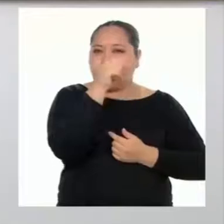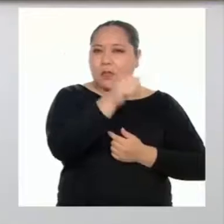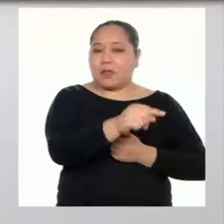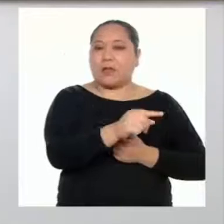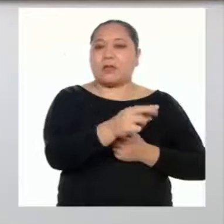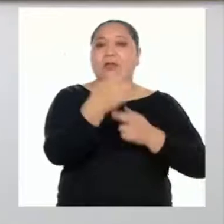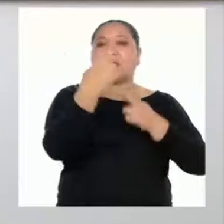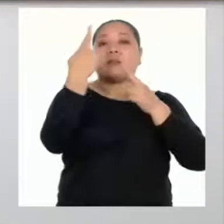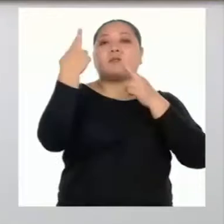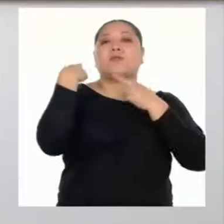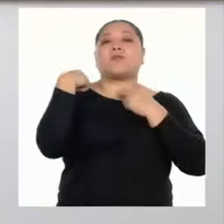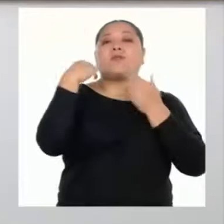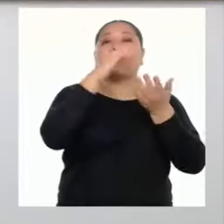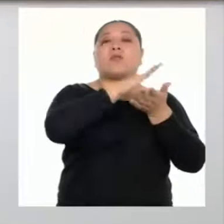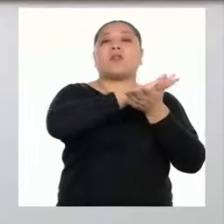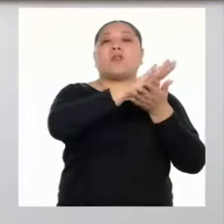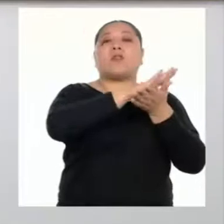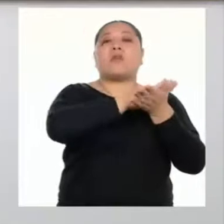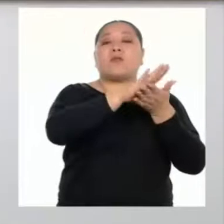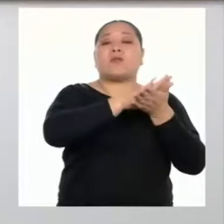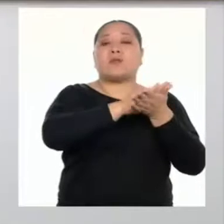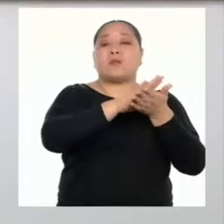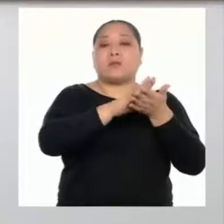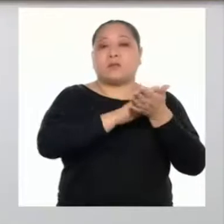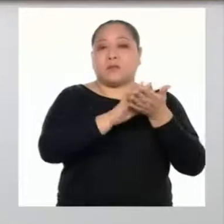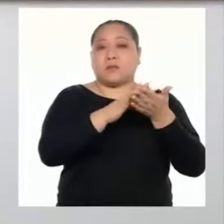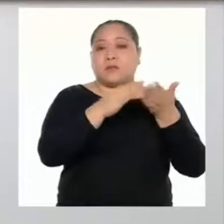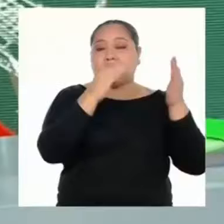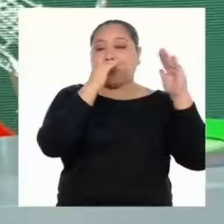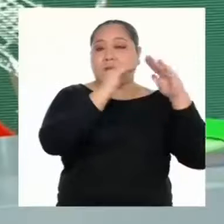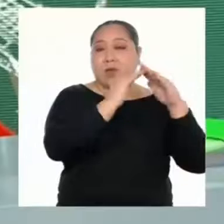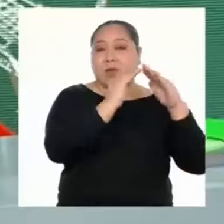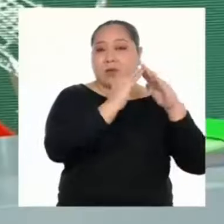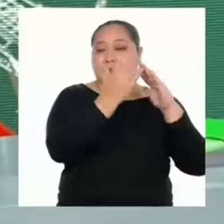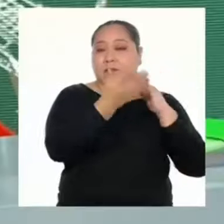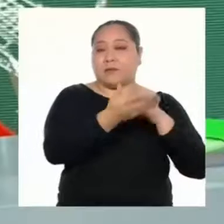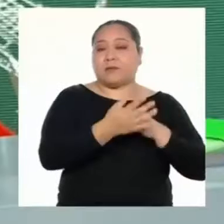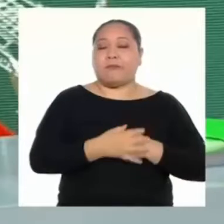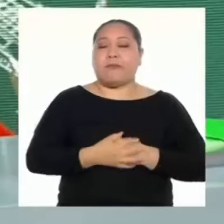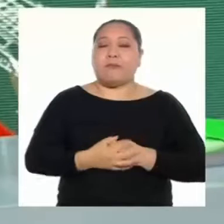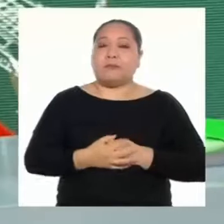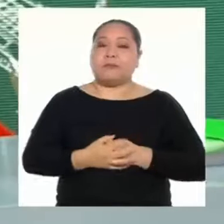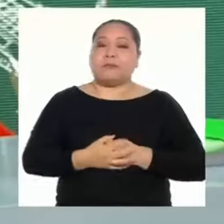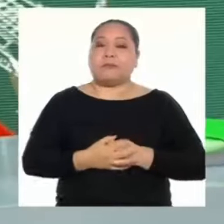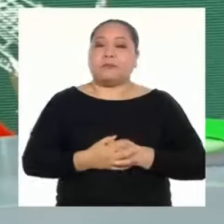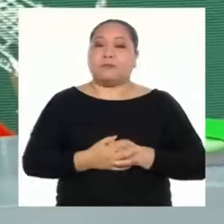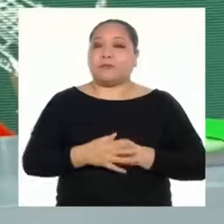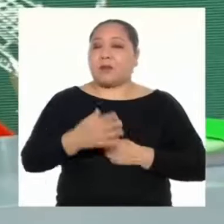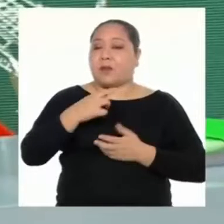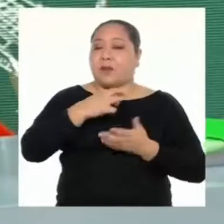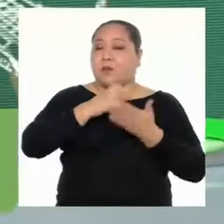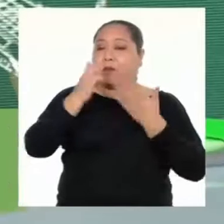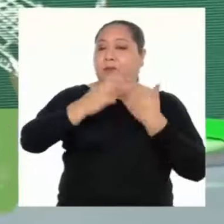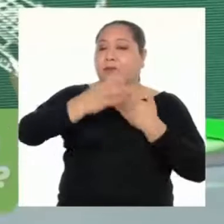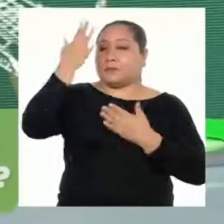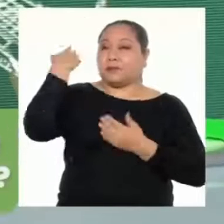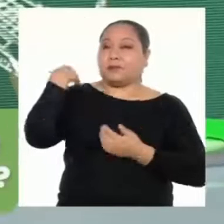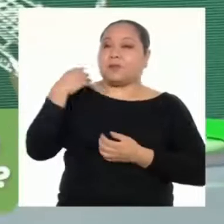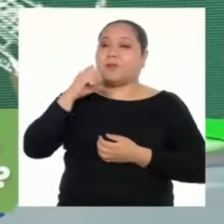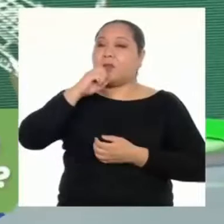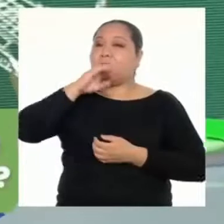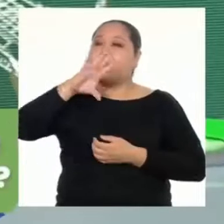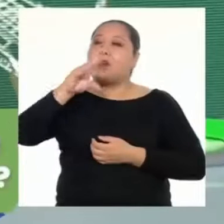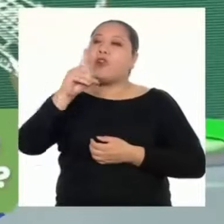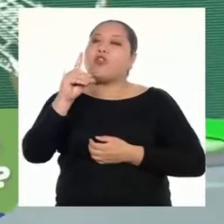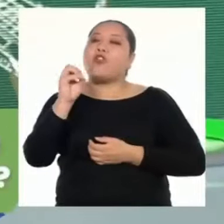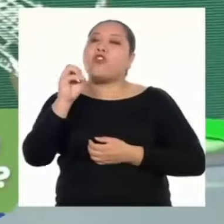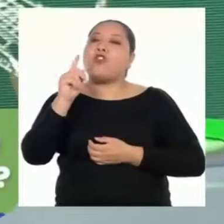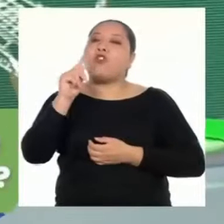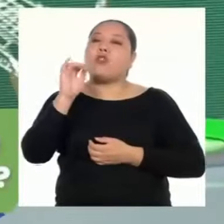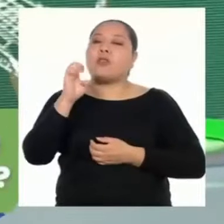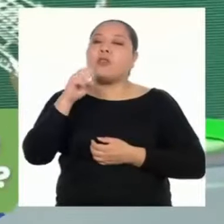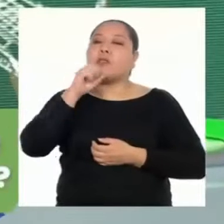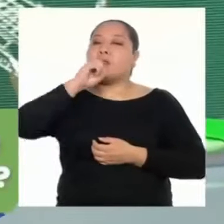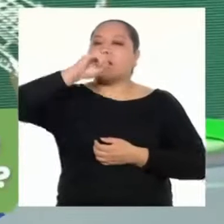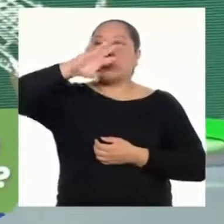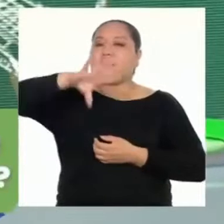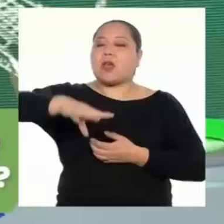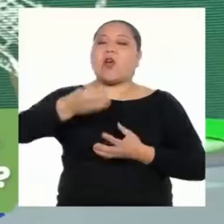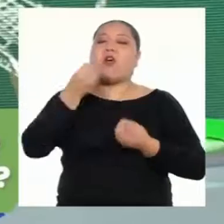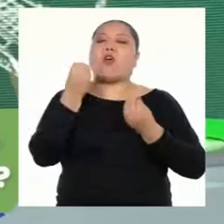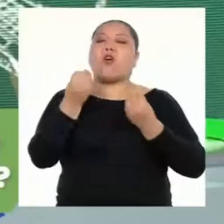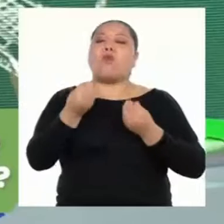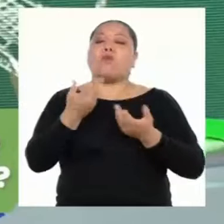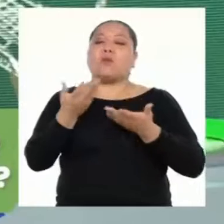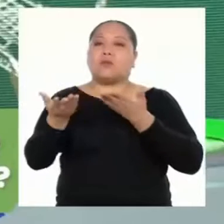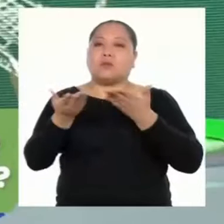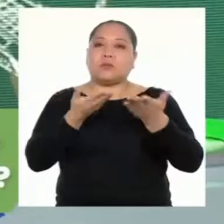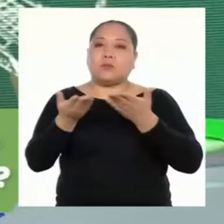se dedicaban a actividades domésticas. En el programa pasado hablamos de la dote. ¿Esta determinaba cómo